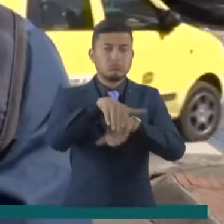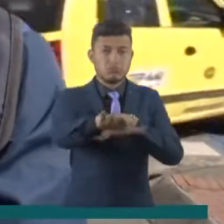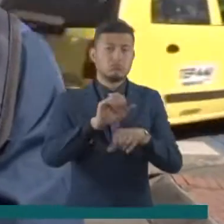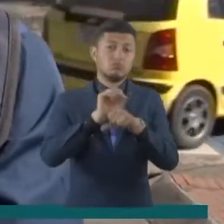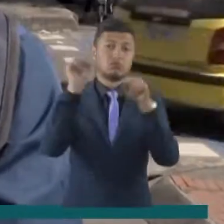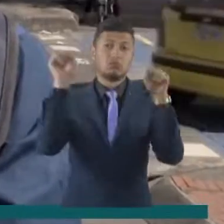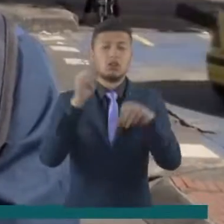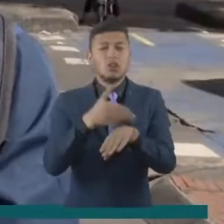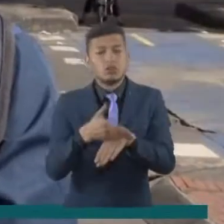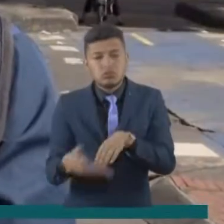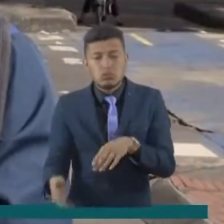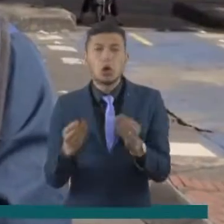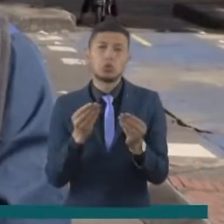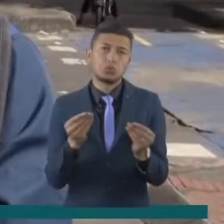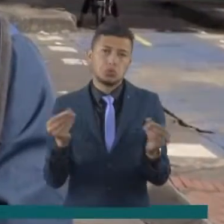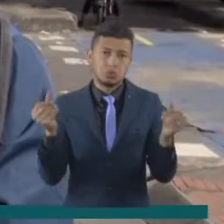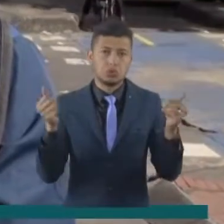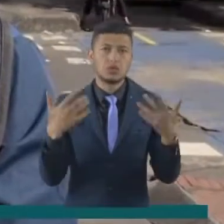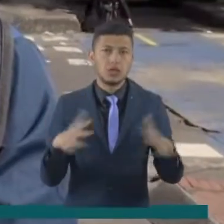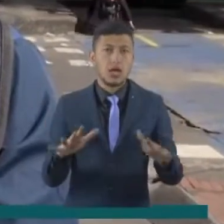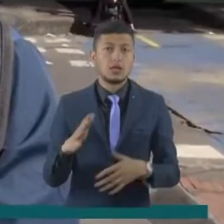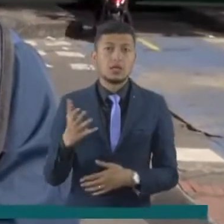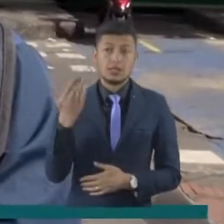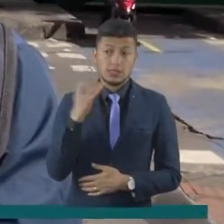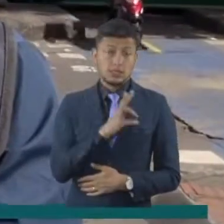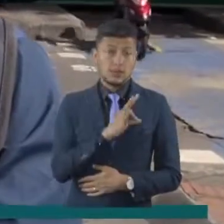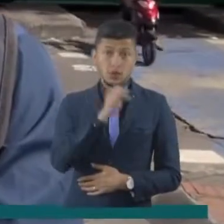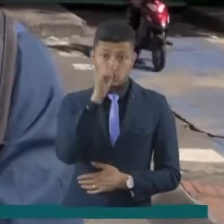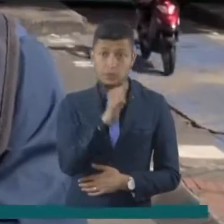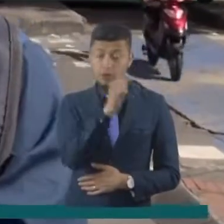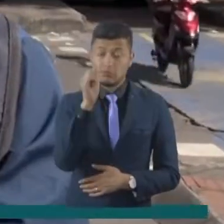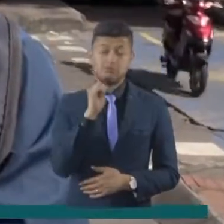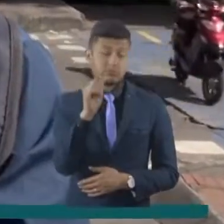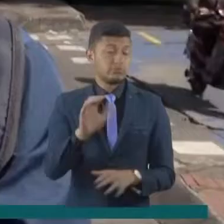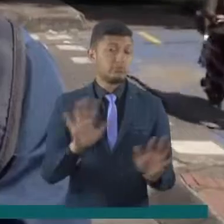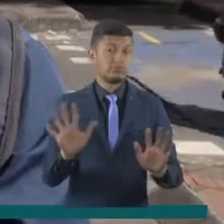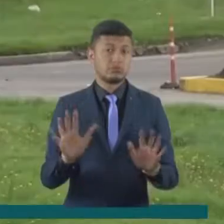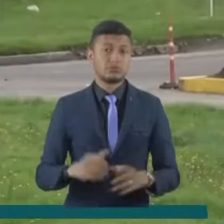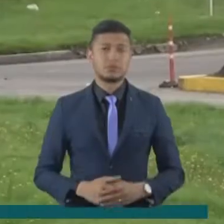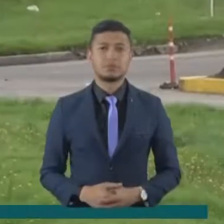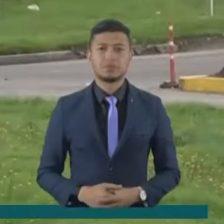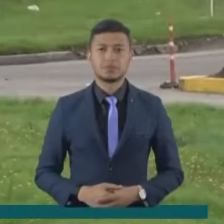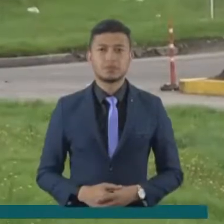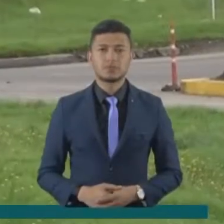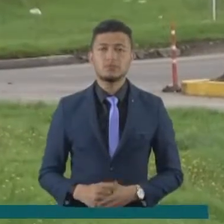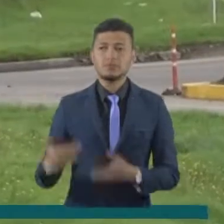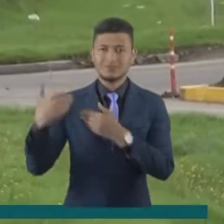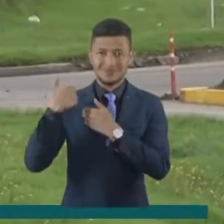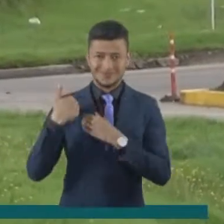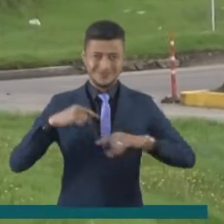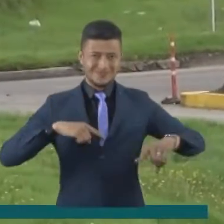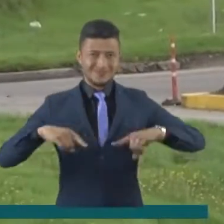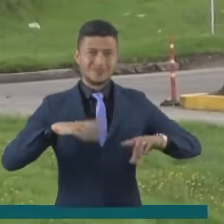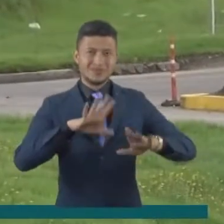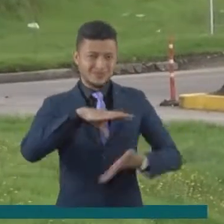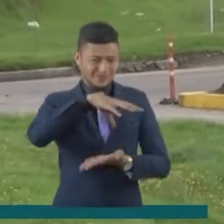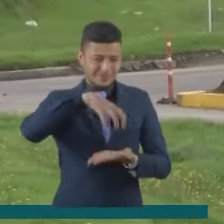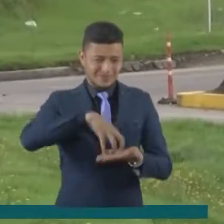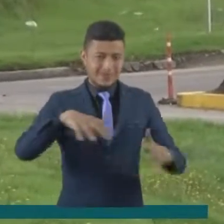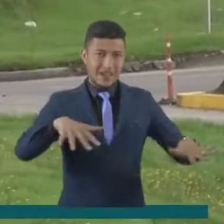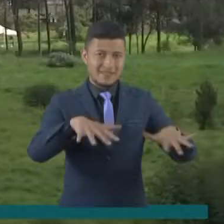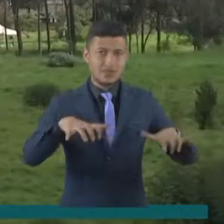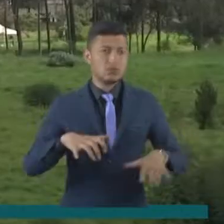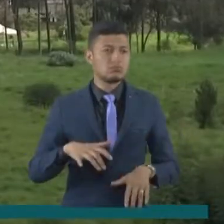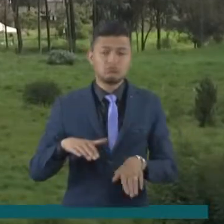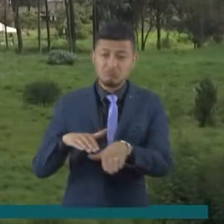todo esto, pero ya después se soluciona. El fin de semana fue desastroso totalmente. Los encargados de administrar este centro de